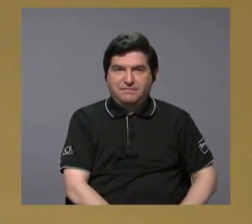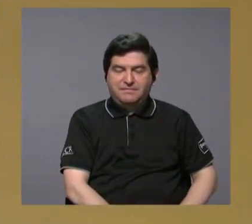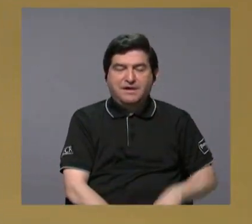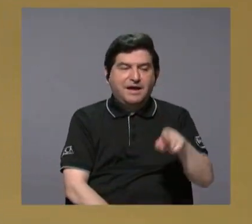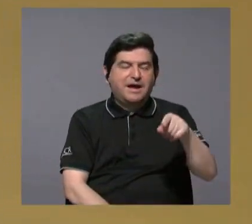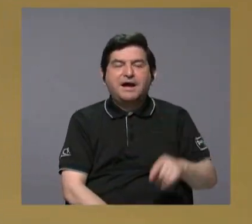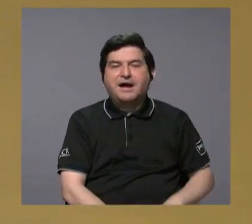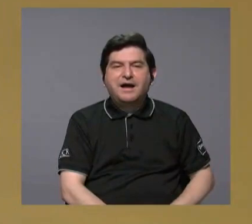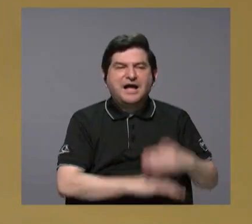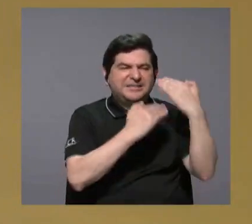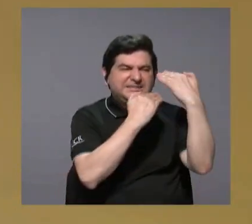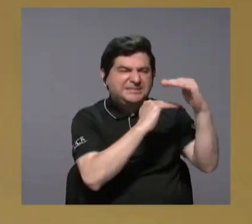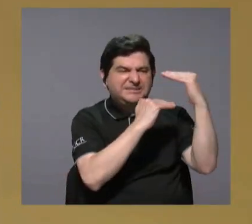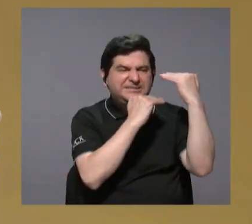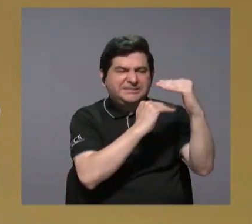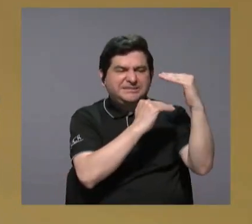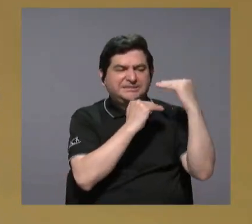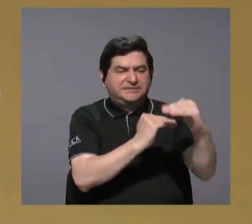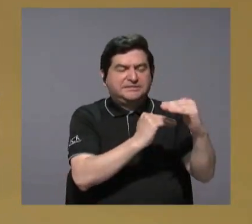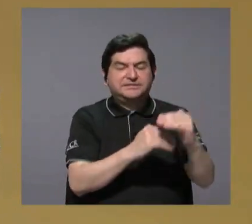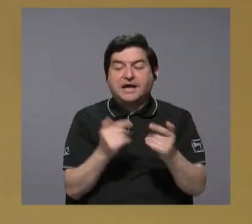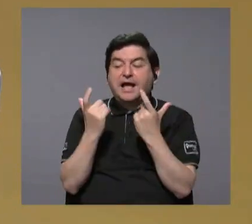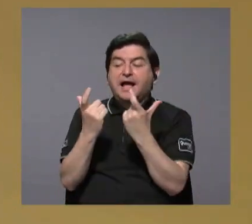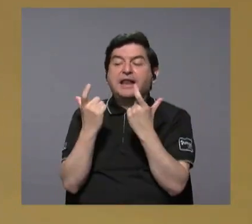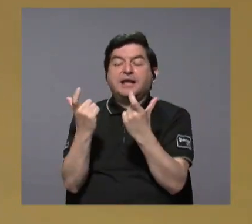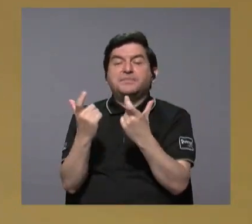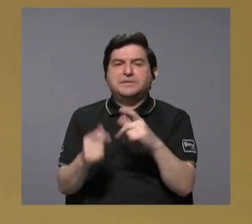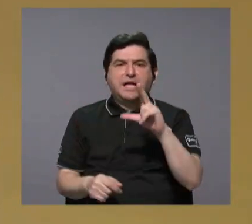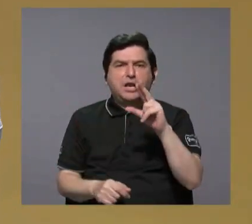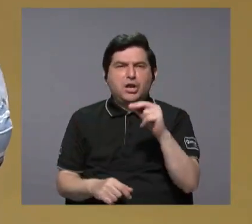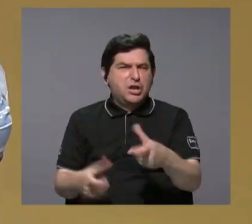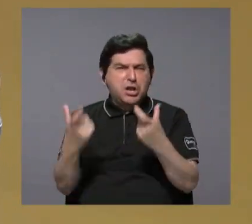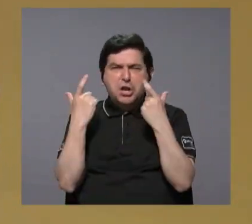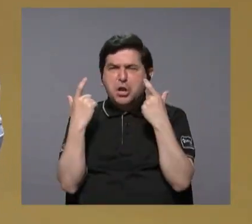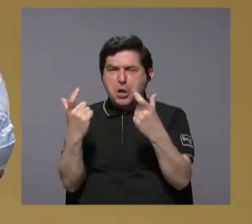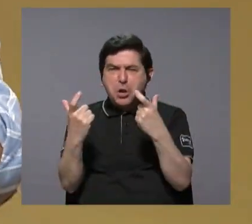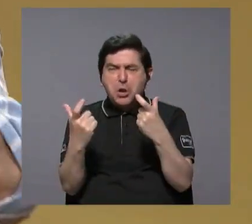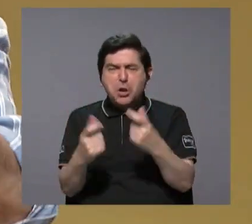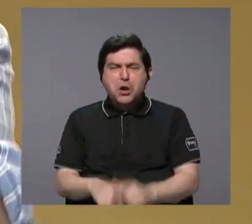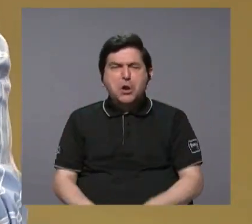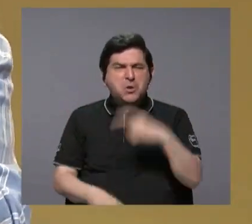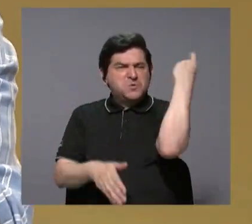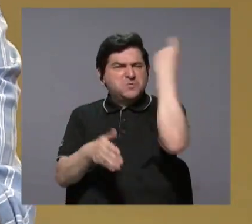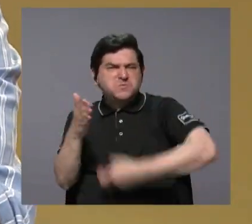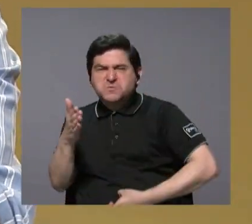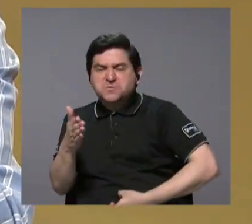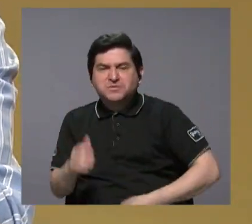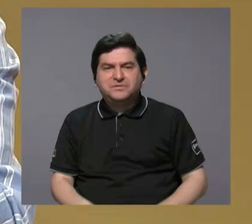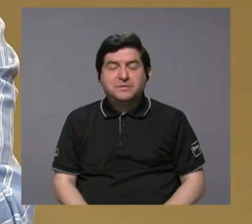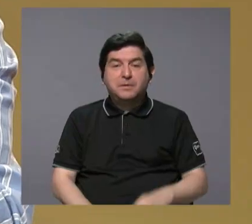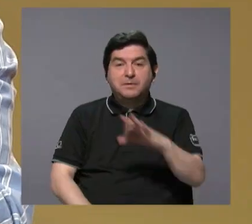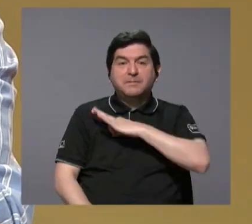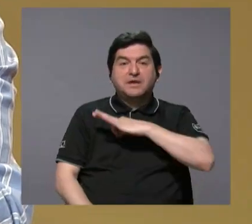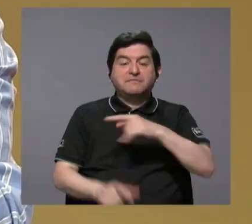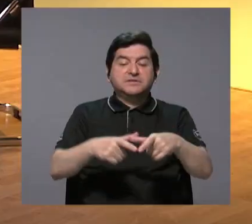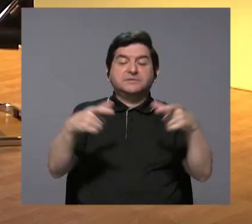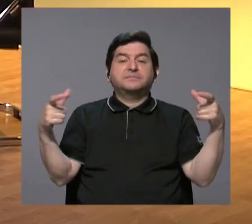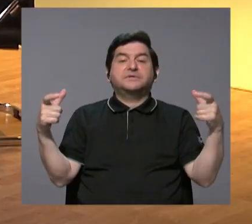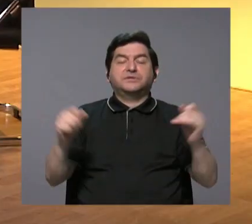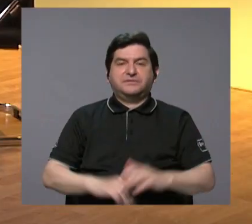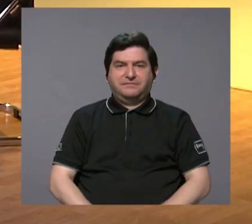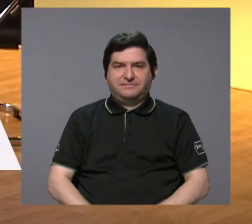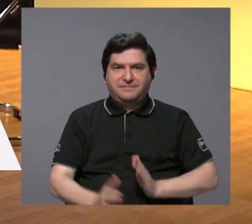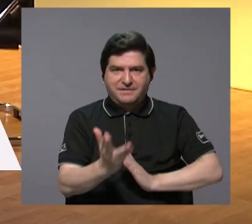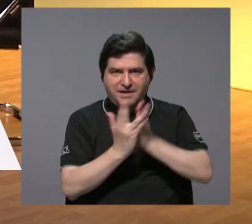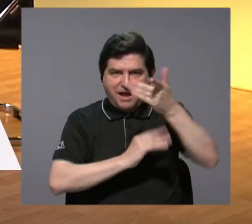cotos y restricciones a ese capitalismo para que no sea capitalismo salvaje, sino que beneficie a la mayoría. Y a